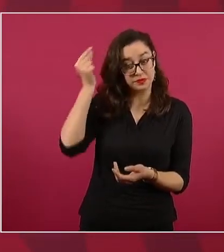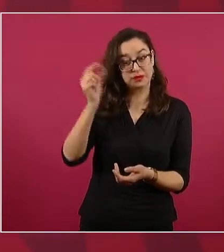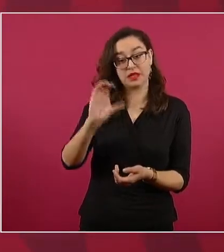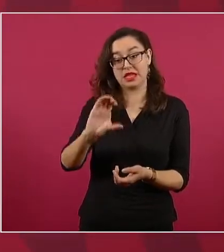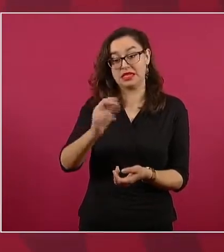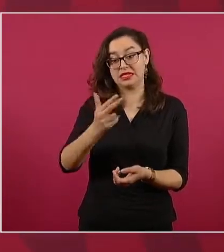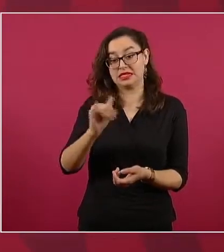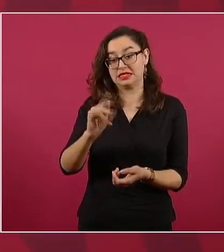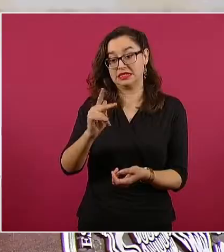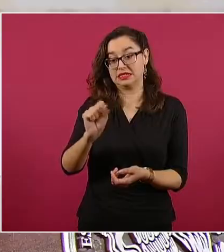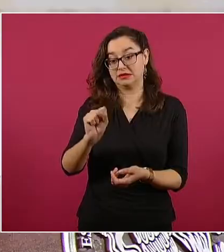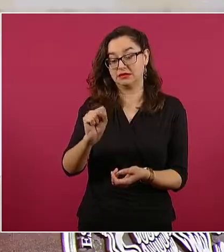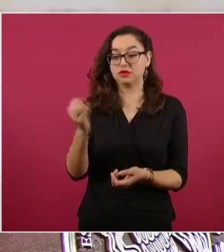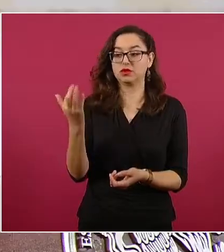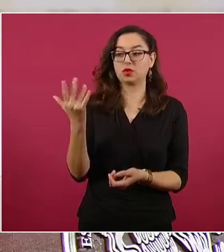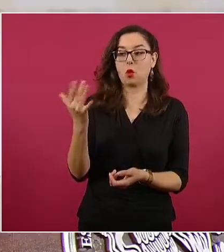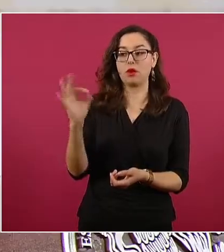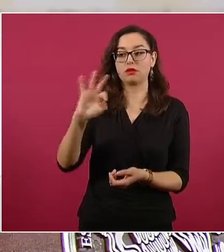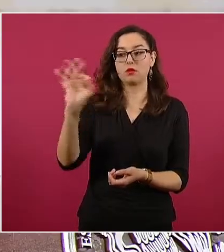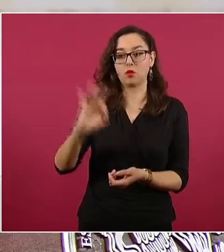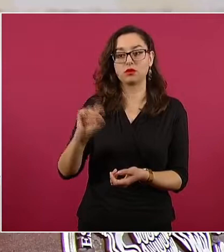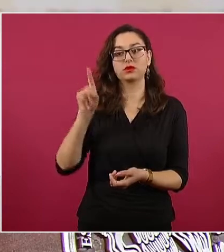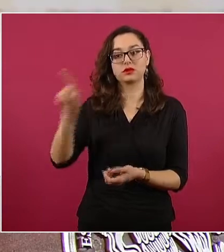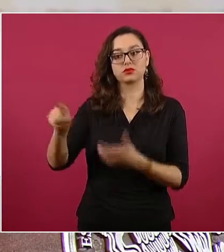en esa región del mundo.